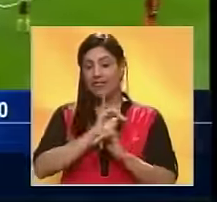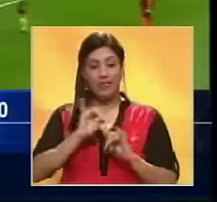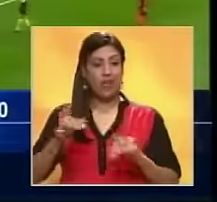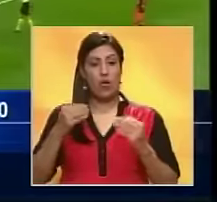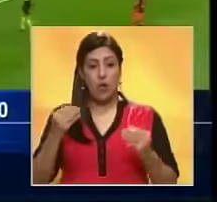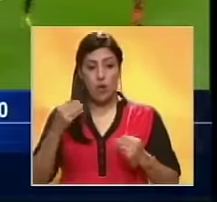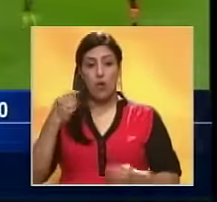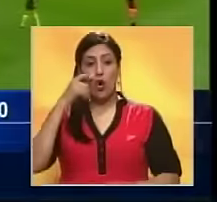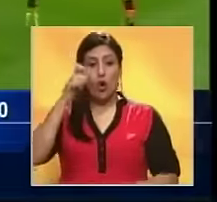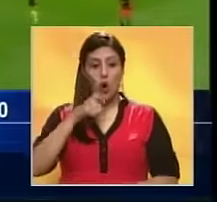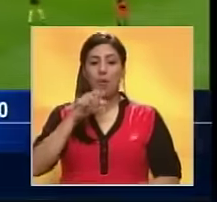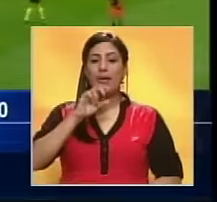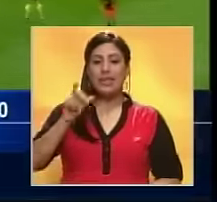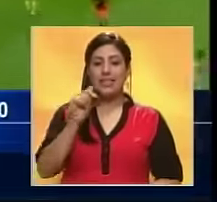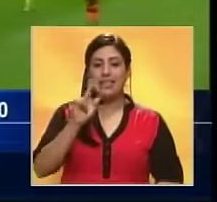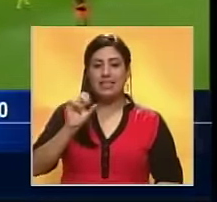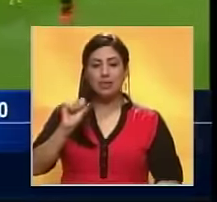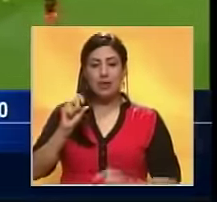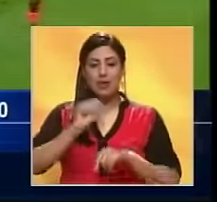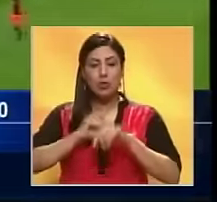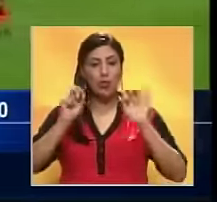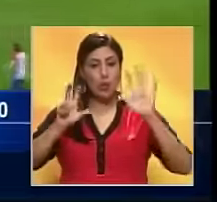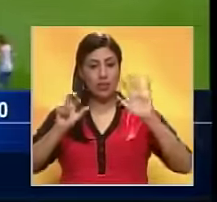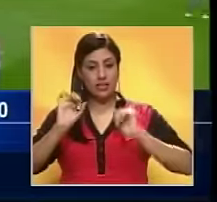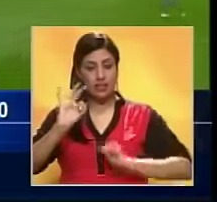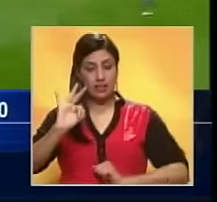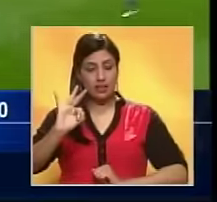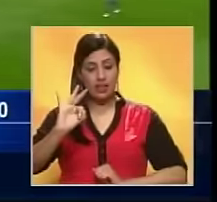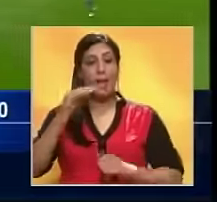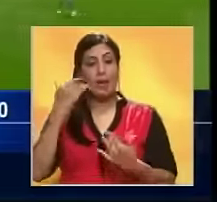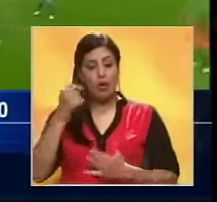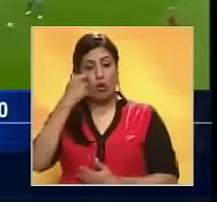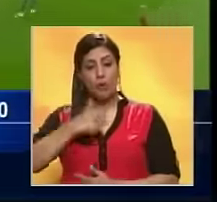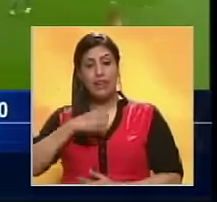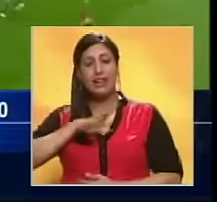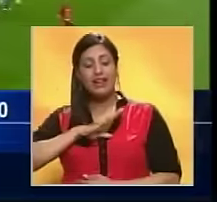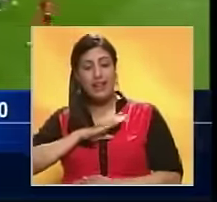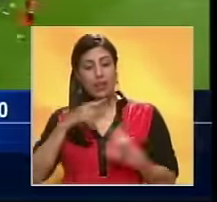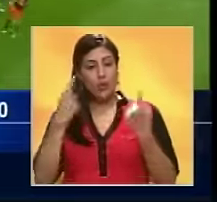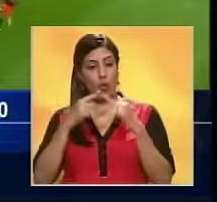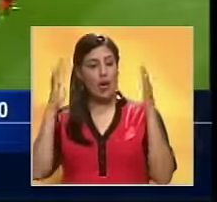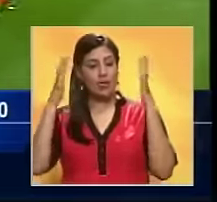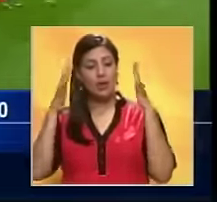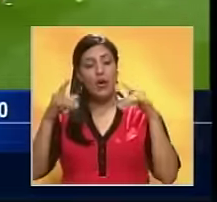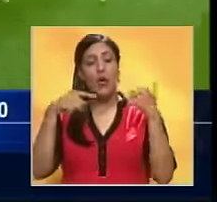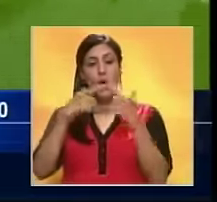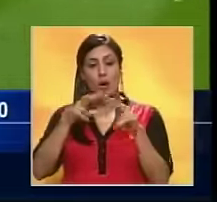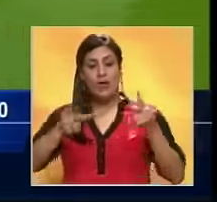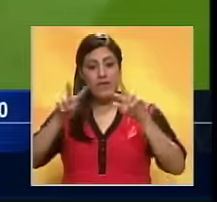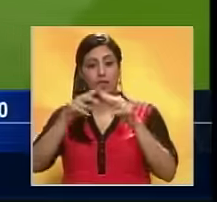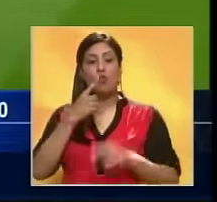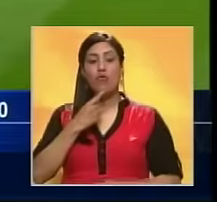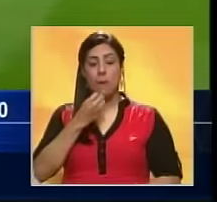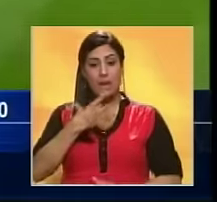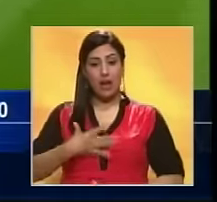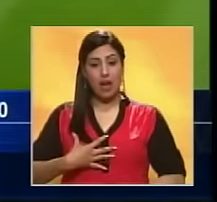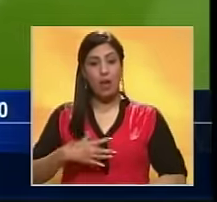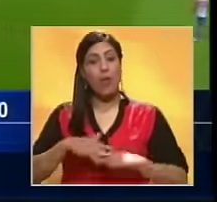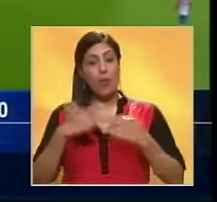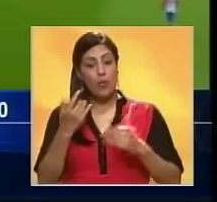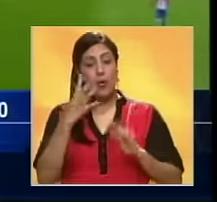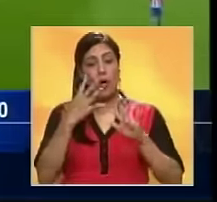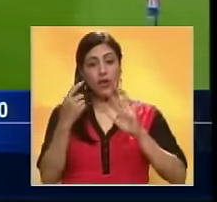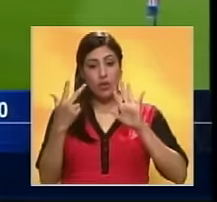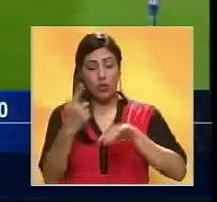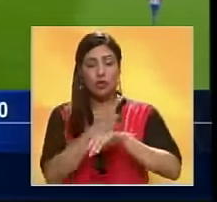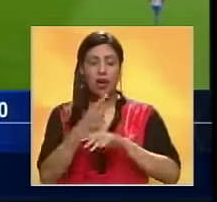definitivo llegó por obra de Griezmann en el minuto 83. Fernando Torres celebró desde las gradas la victoria rojiblanca luego de haber pasado